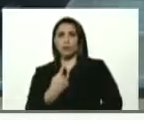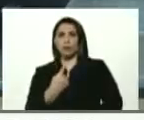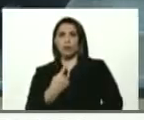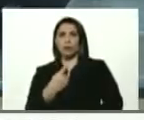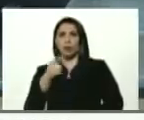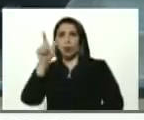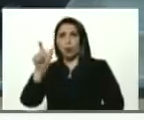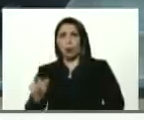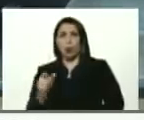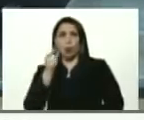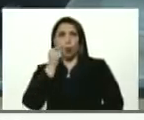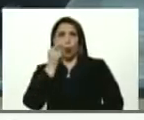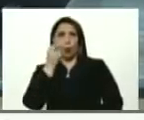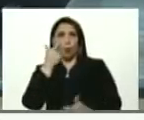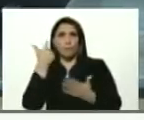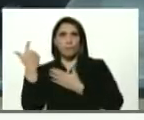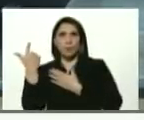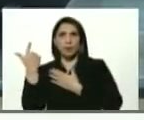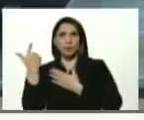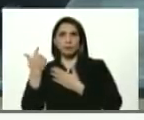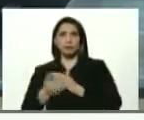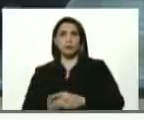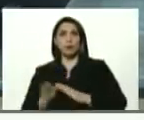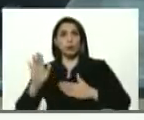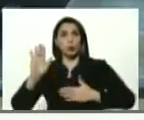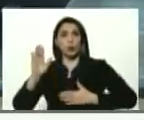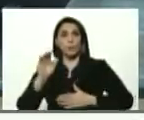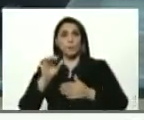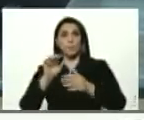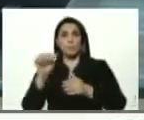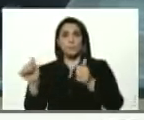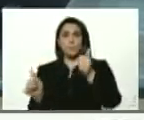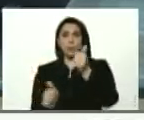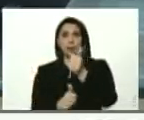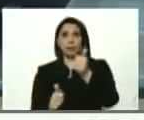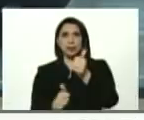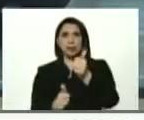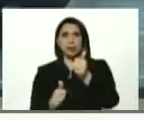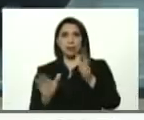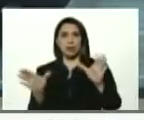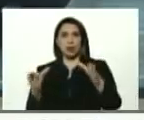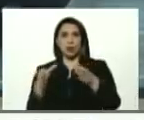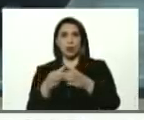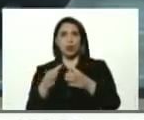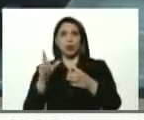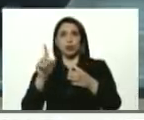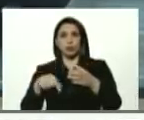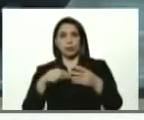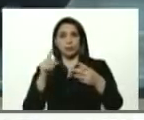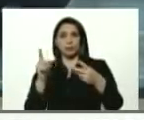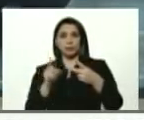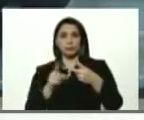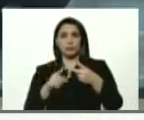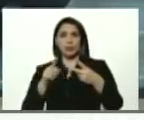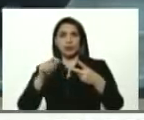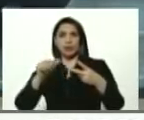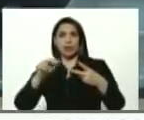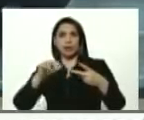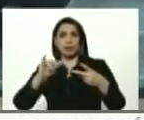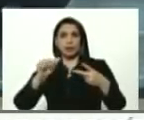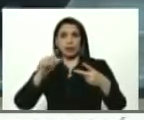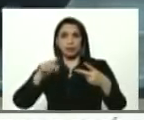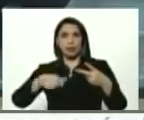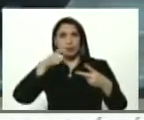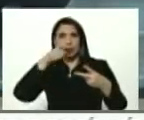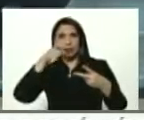Simón Jiménez fue juramentado como vicepresidente del órgano comicial, Tania D'Amelio Cardiet, también como rectora